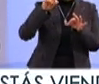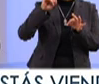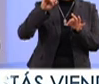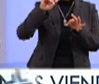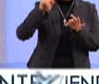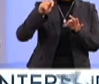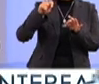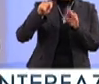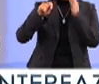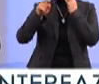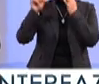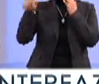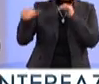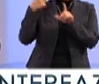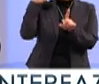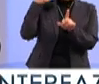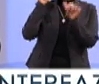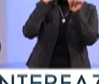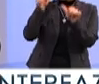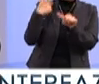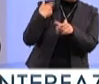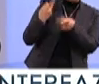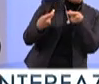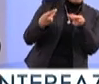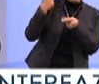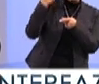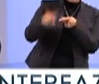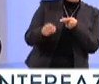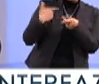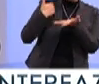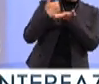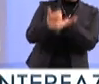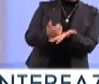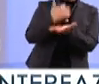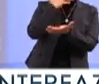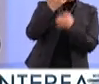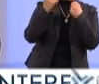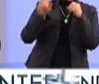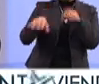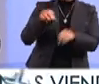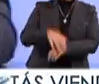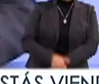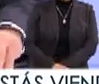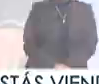que precisamente se enfoca a diseñar estrategias sustentables en esta materia